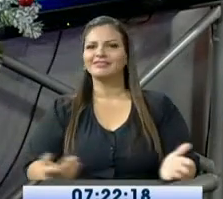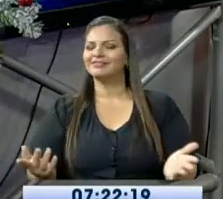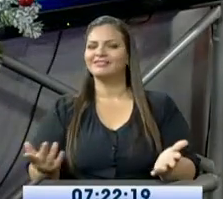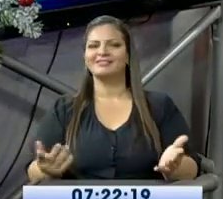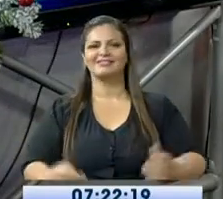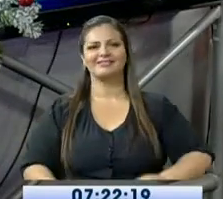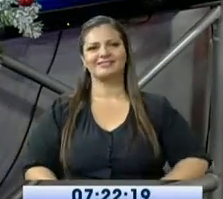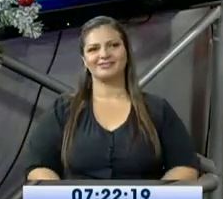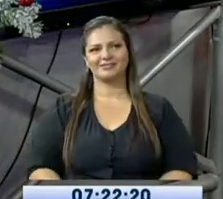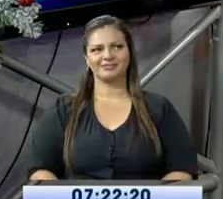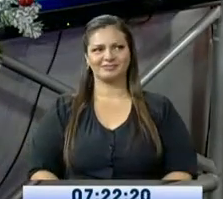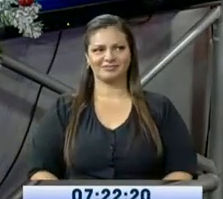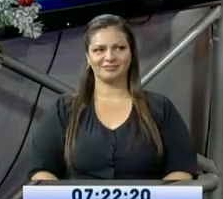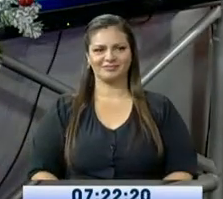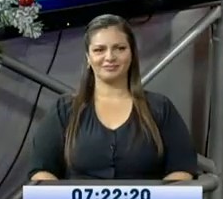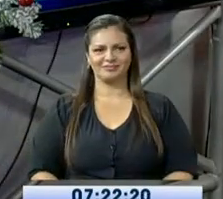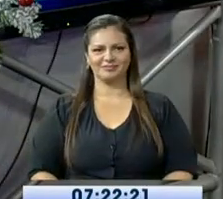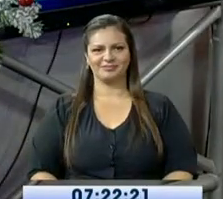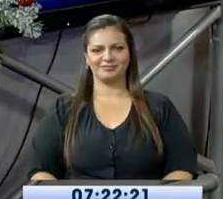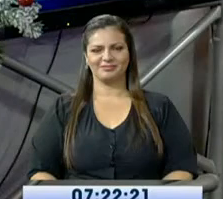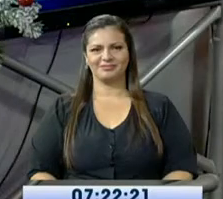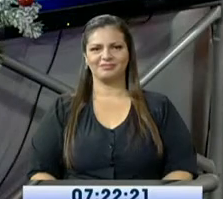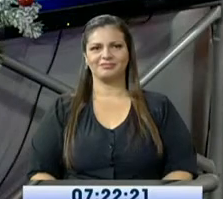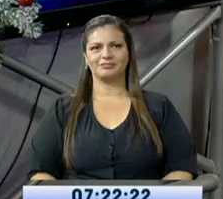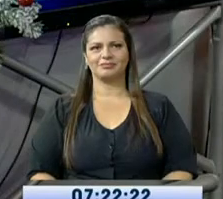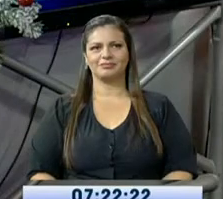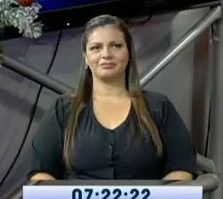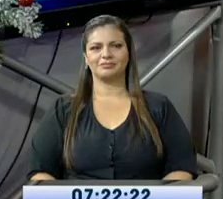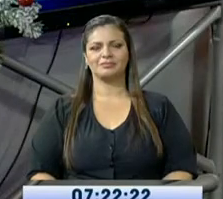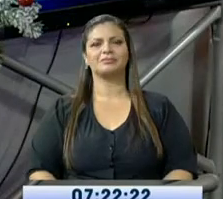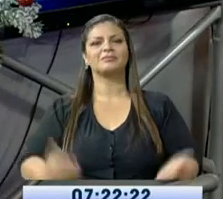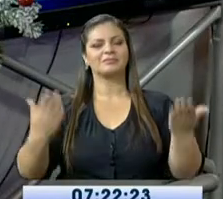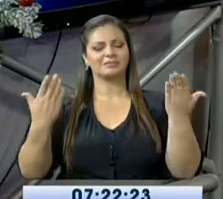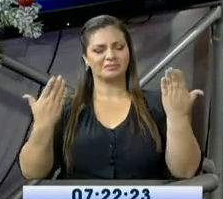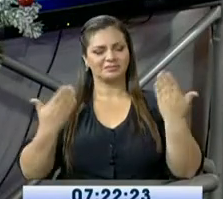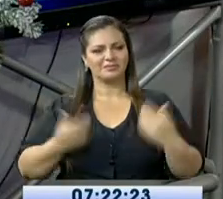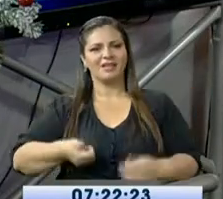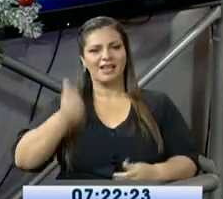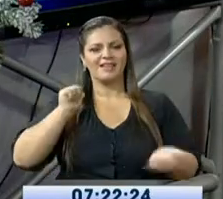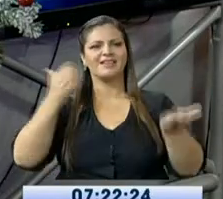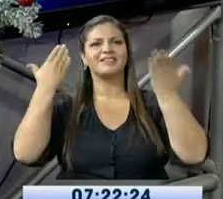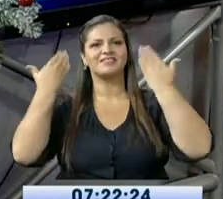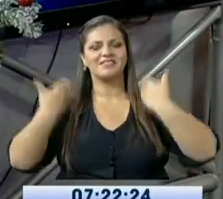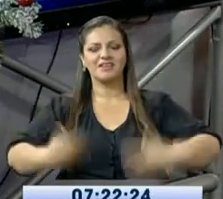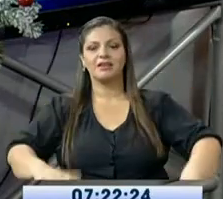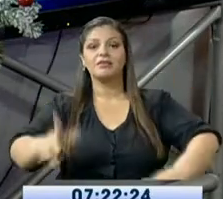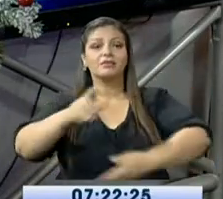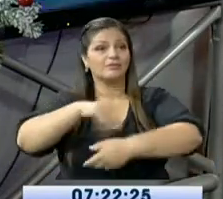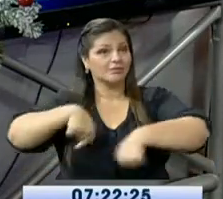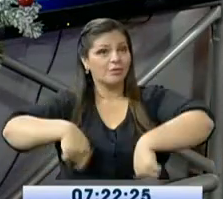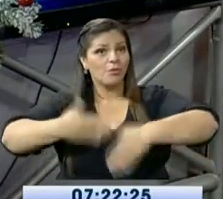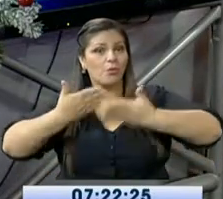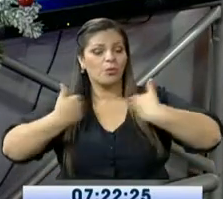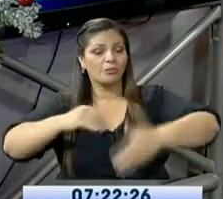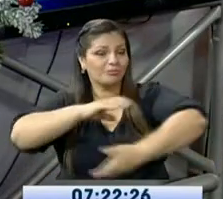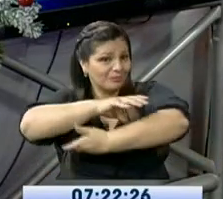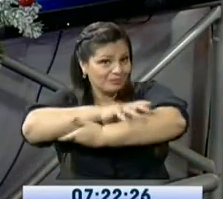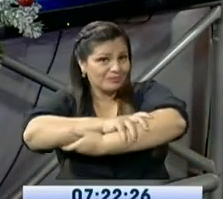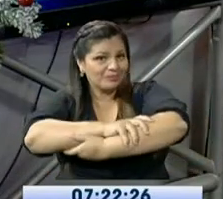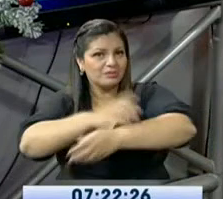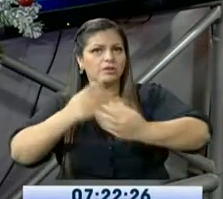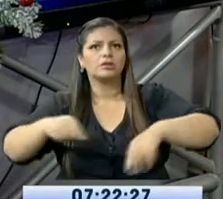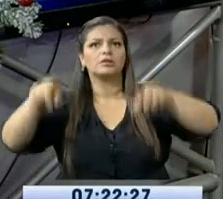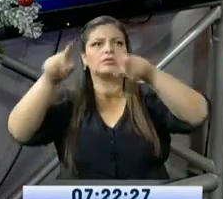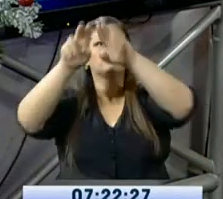hoy. Ahí está. Fíjense que se encendieron las luces del árbol de Navidad en el Malecón 2000 en el centro de Guayaquil. En